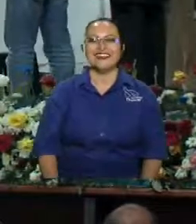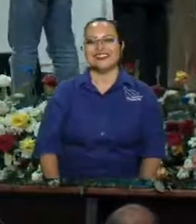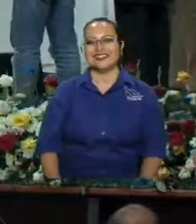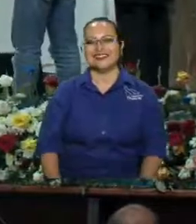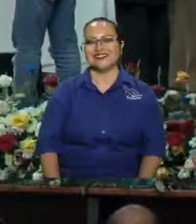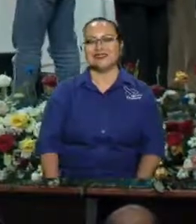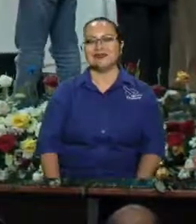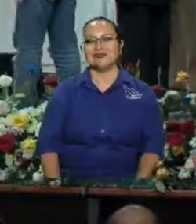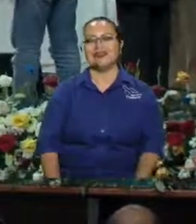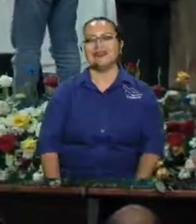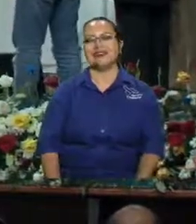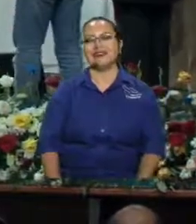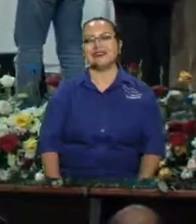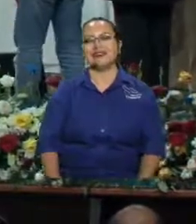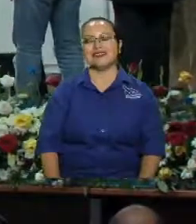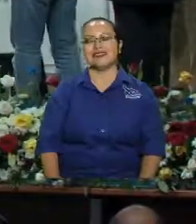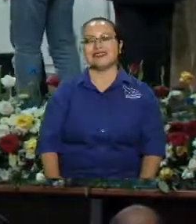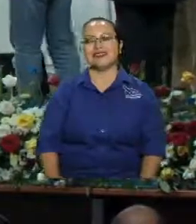¿Por qué agua?